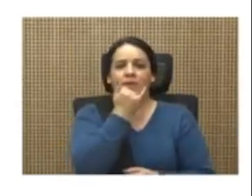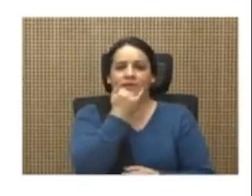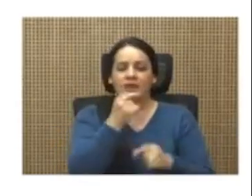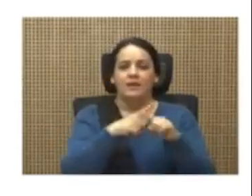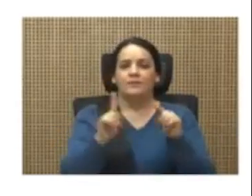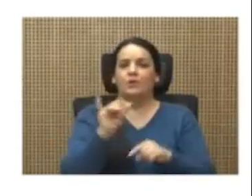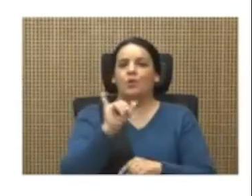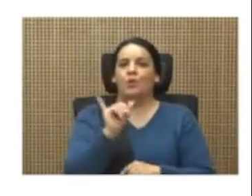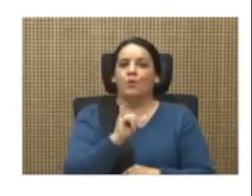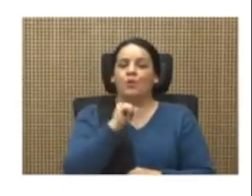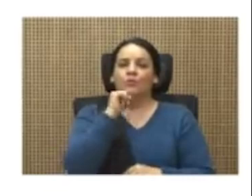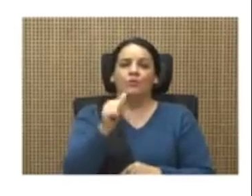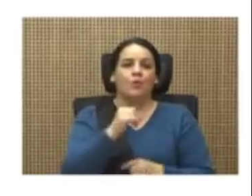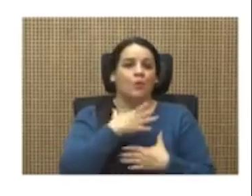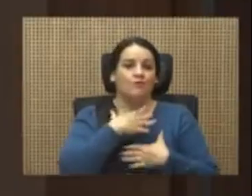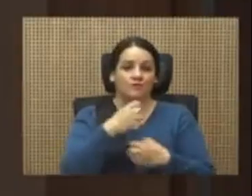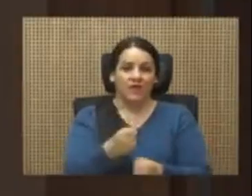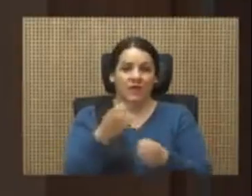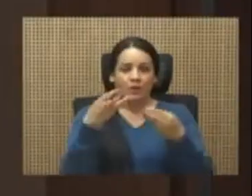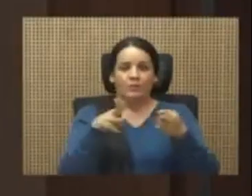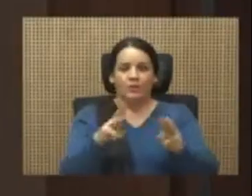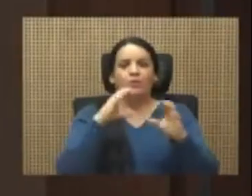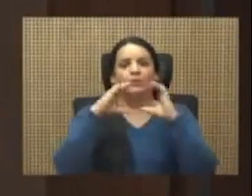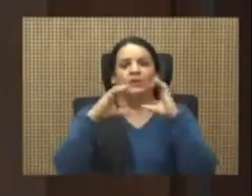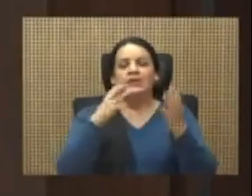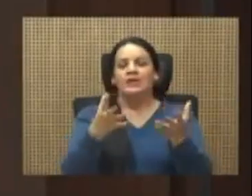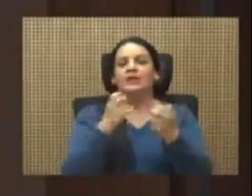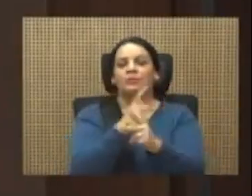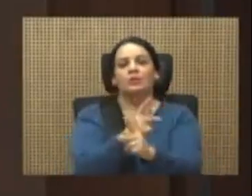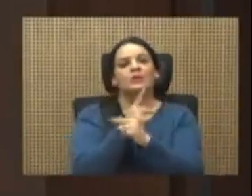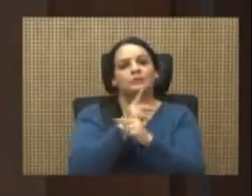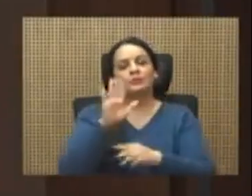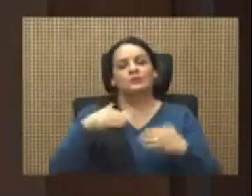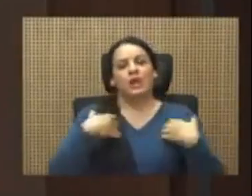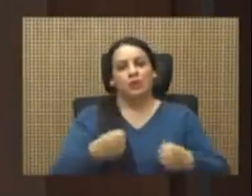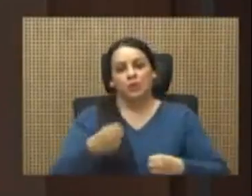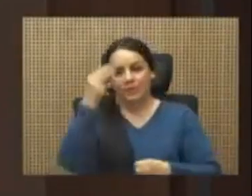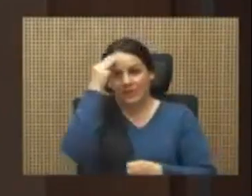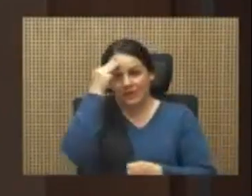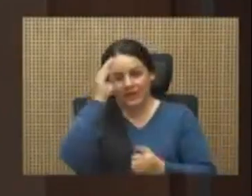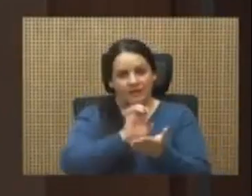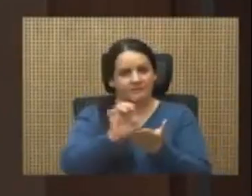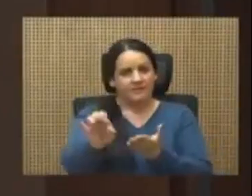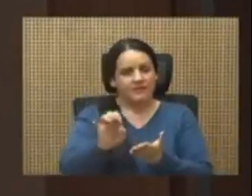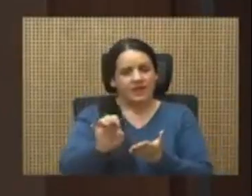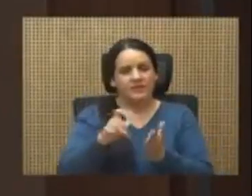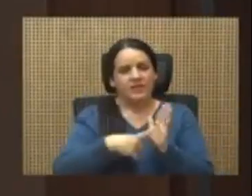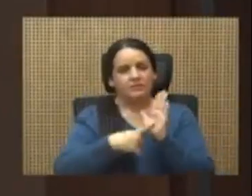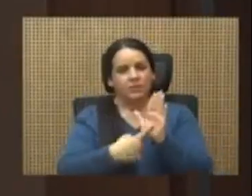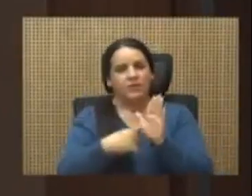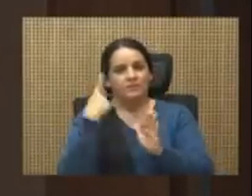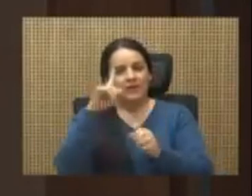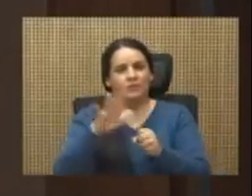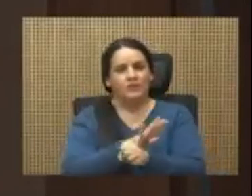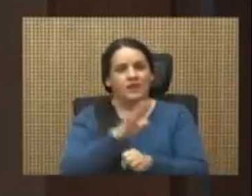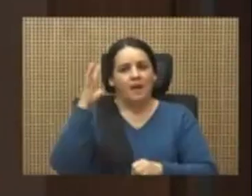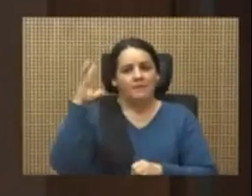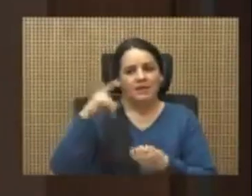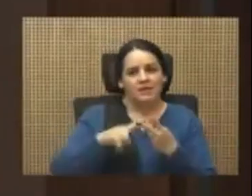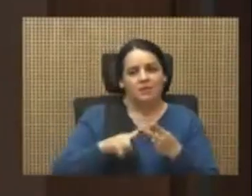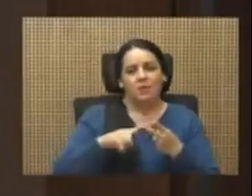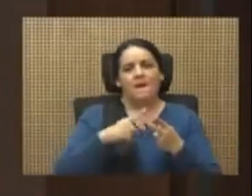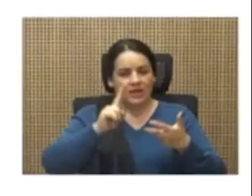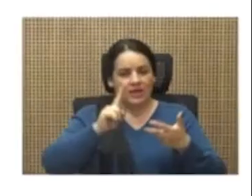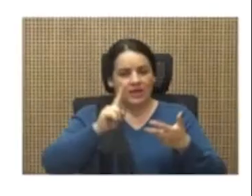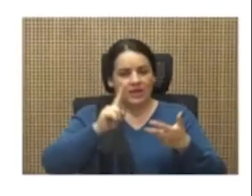desconfían de los medios y quieren proteger su salud mental evitan exponerse para no llenarse de amarillismo pesimismo y